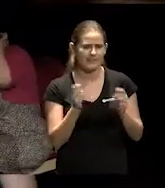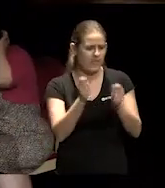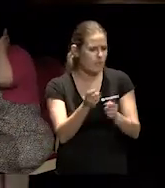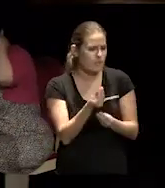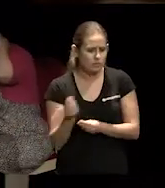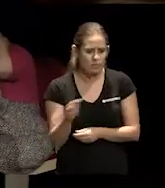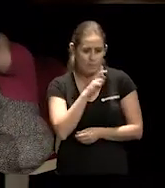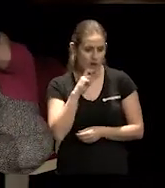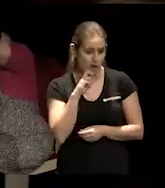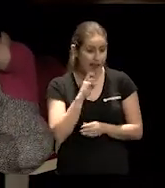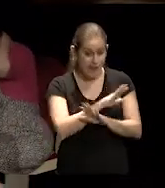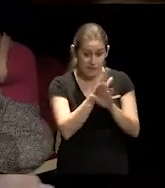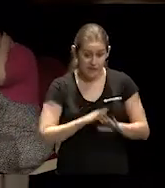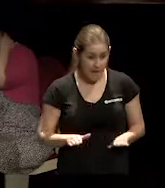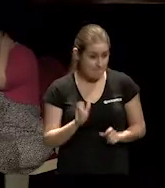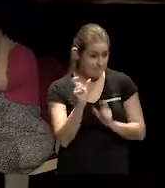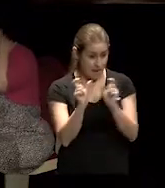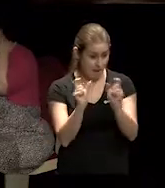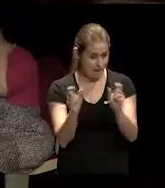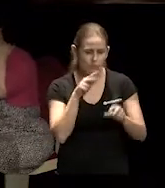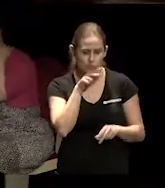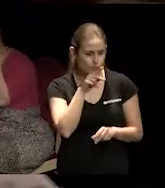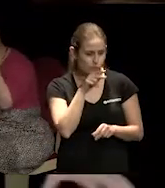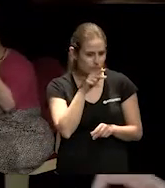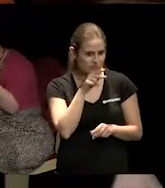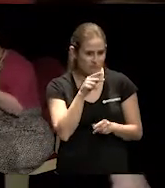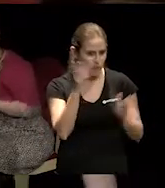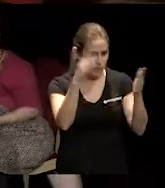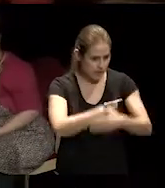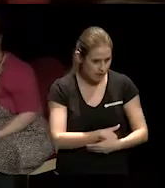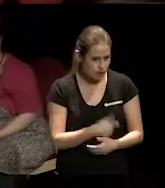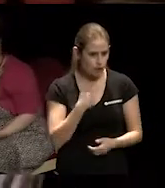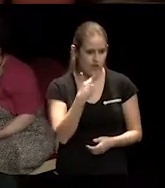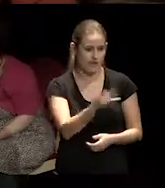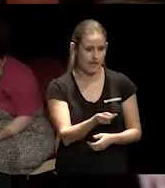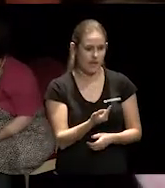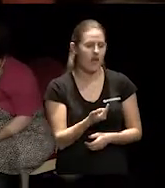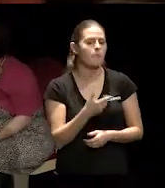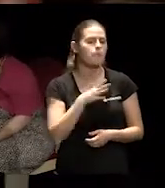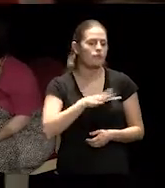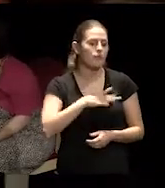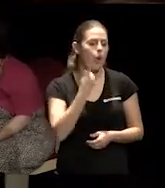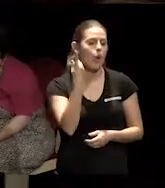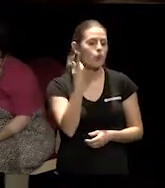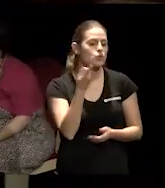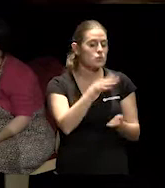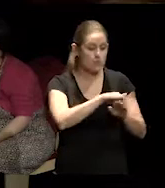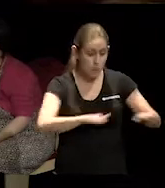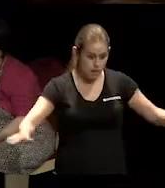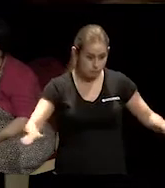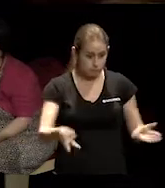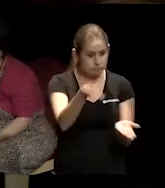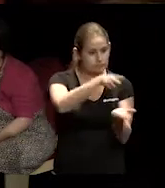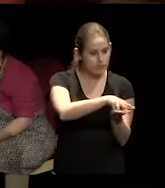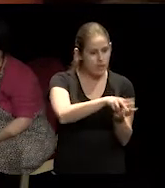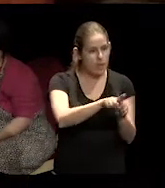momento en que yo les brindé la posibilidad de tumbarse en el suelo con una manta y decir, bueno, tenéis el espacio de no